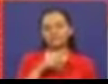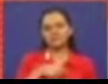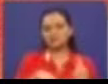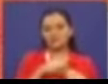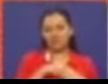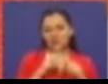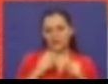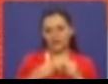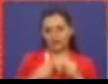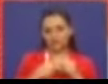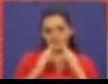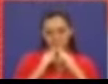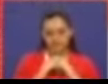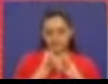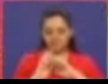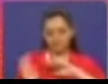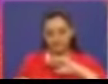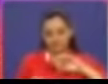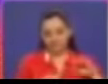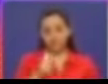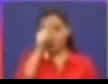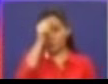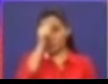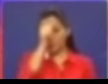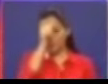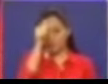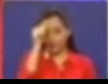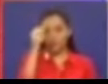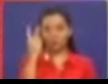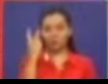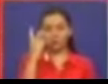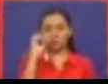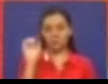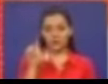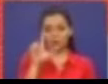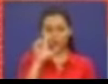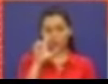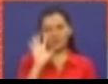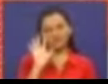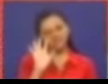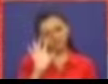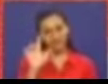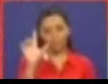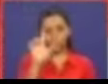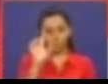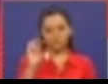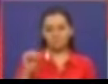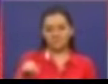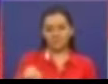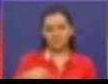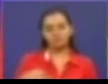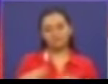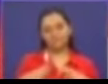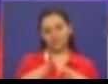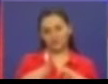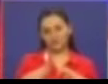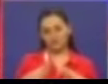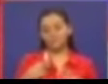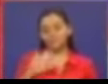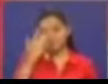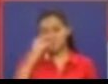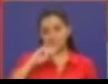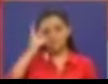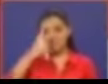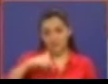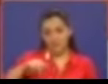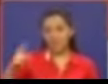julio, les voy a decir que me tomé un par de días, lunes y martes, de vacaciones, porque mi hija, que estudia en Francia, nos está